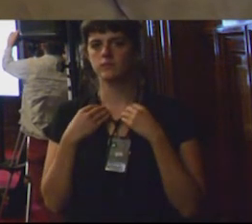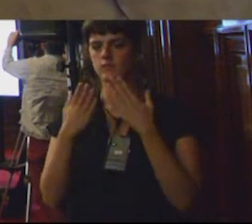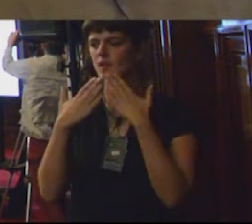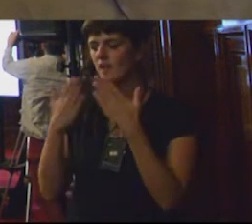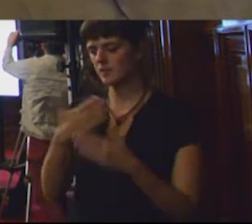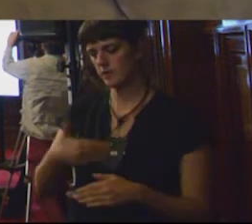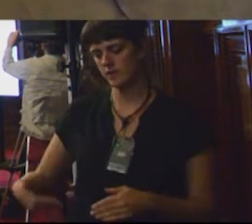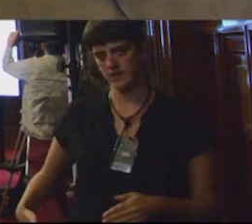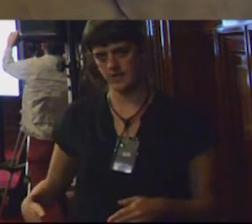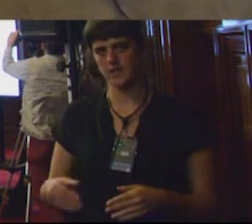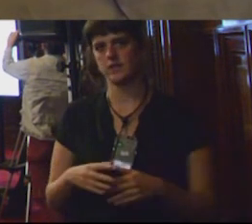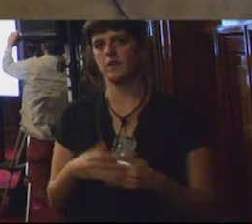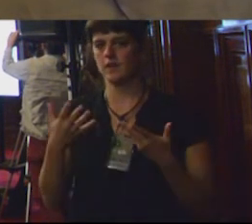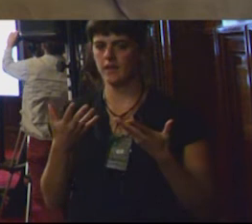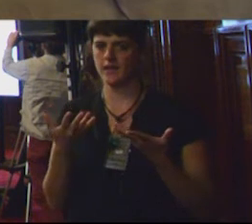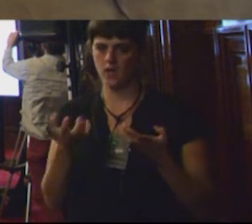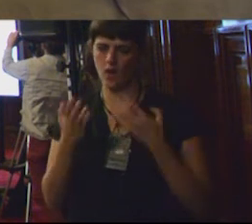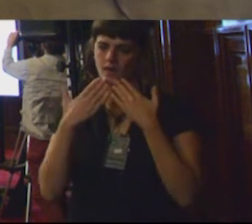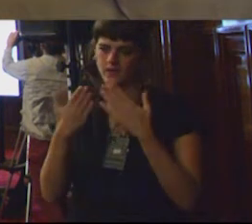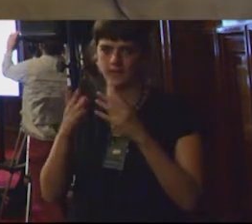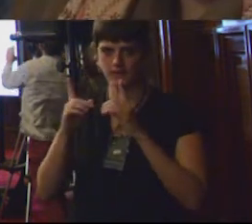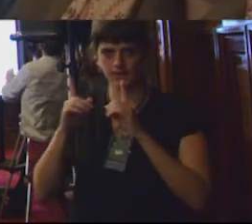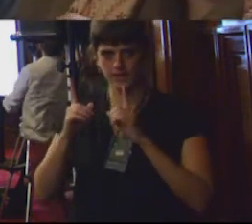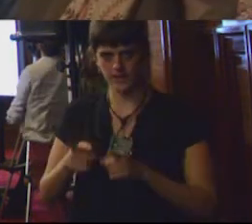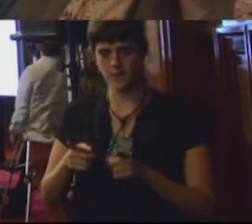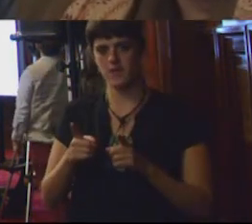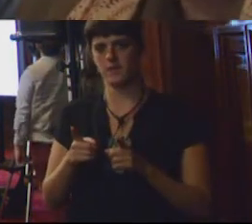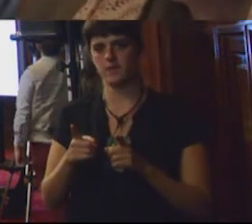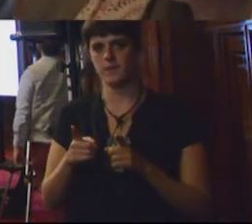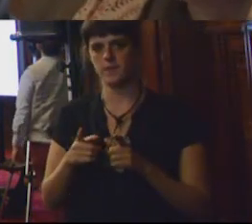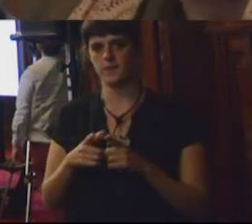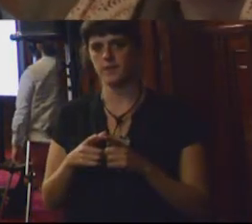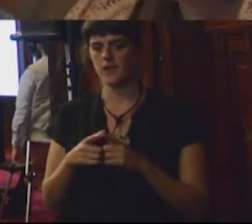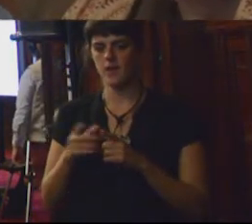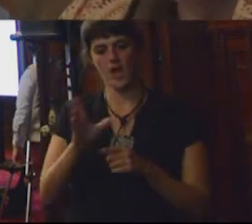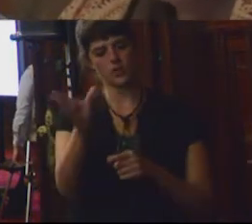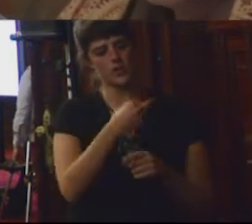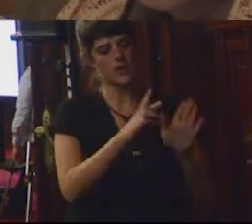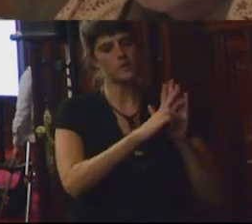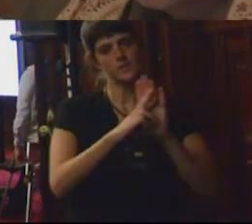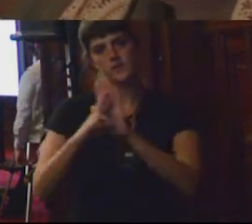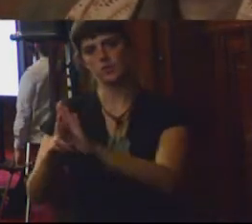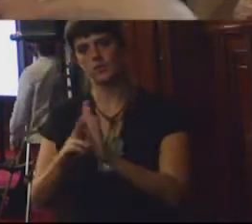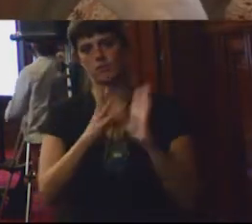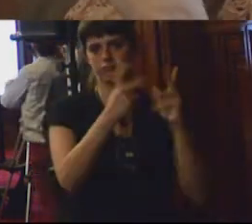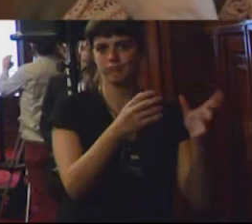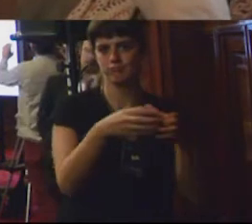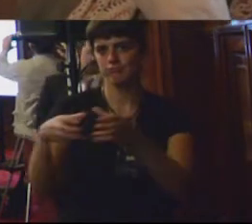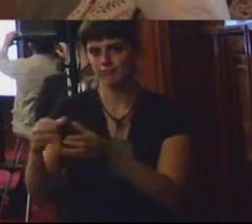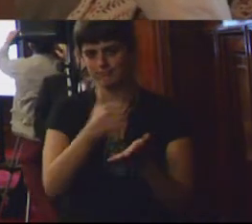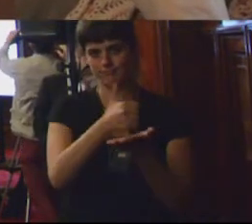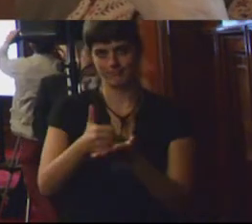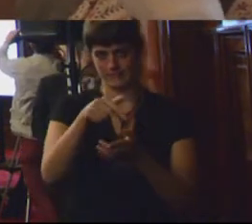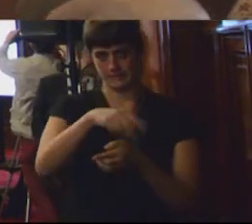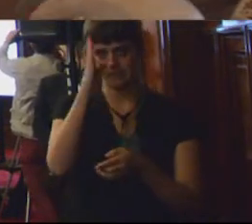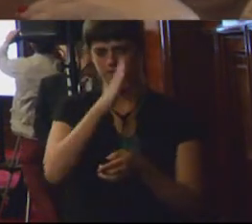al agradecimiento a las dignas representaciones de las organizaciones solicitantes y del ilustre Estado de Brasil